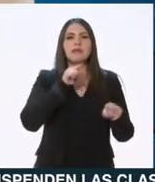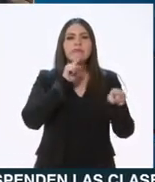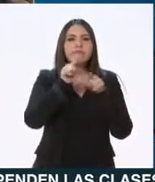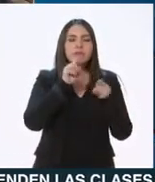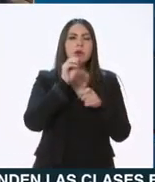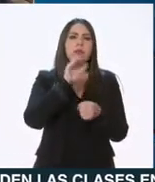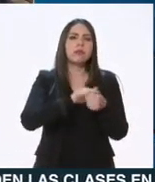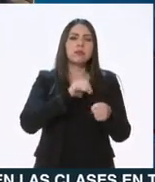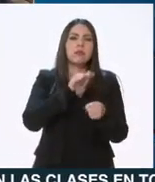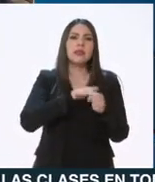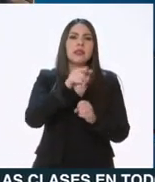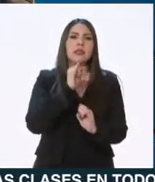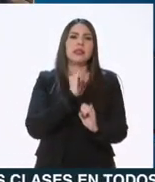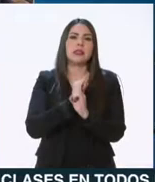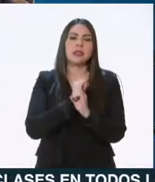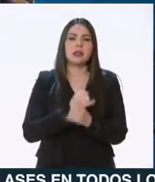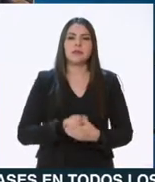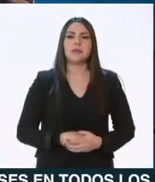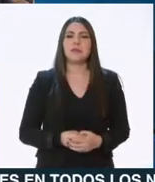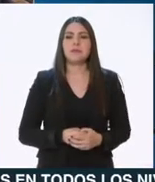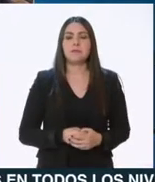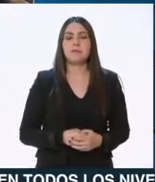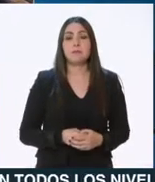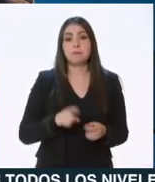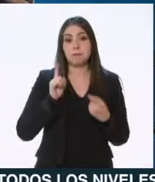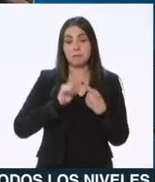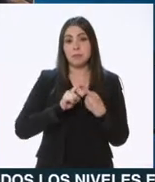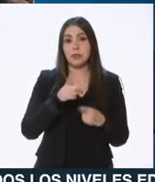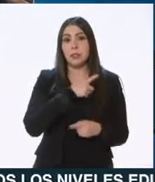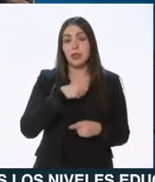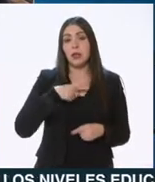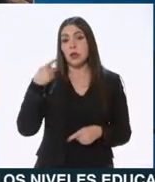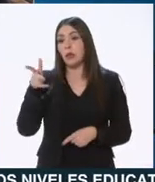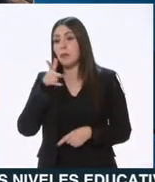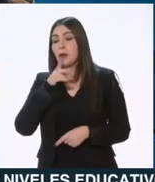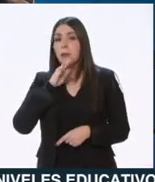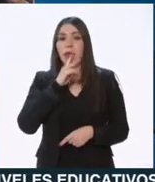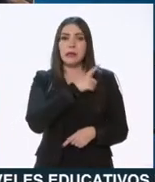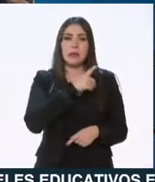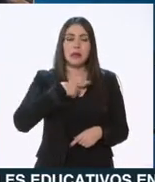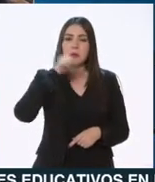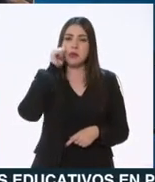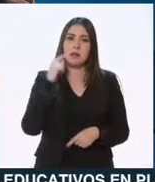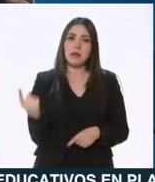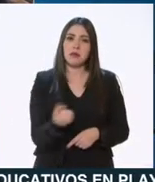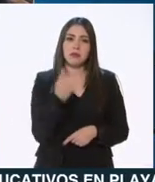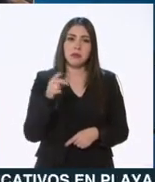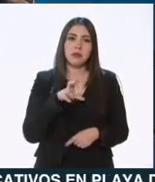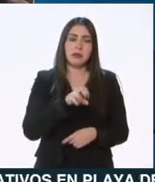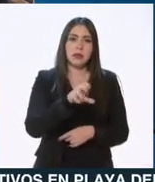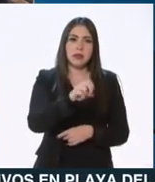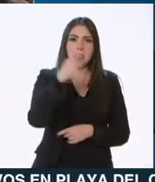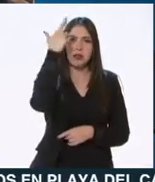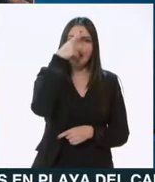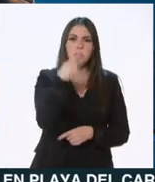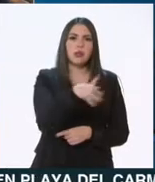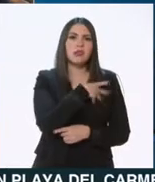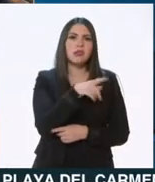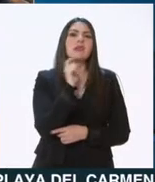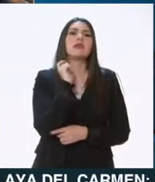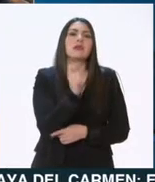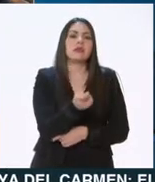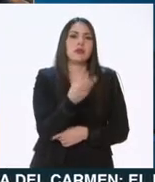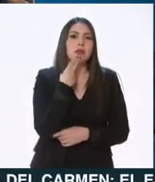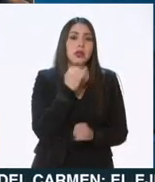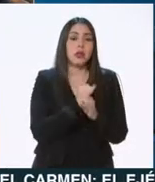de estas vías? Bien, número uno, como padres de familia tenemos que tener una supervisión constante de lo que hacen nuestros hijos, no solamente en la parte